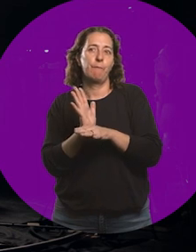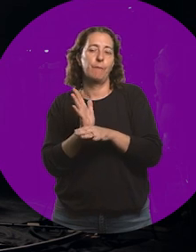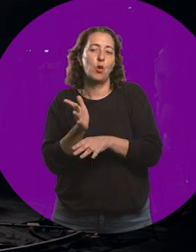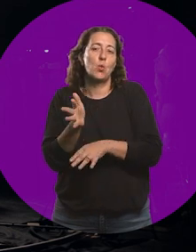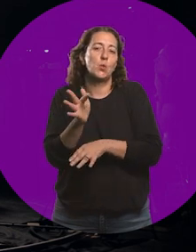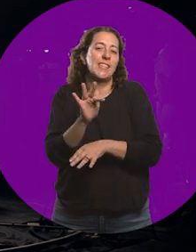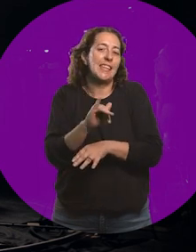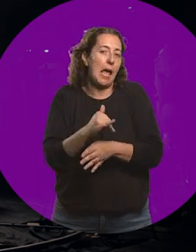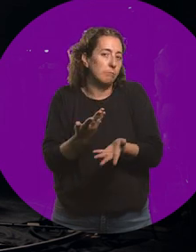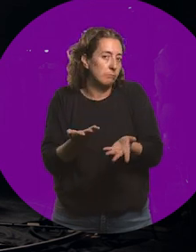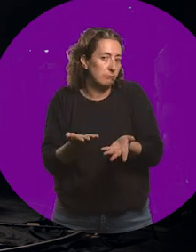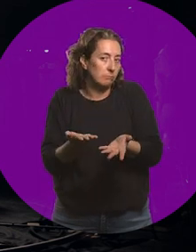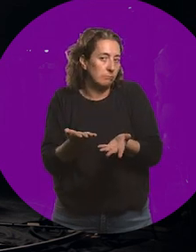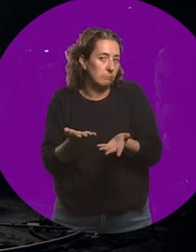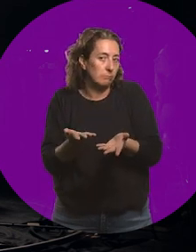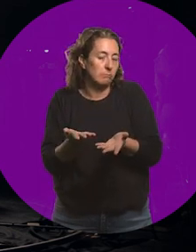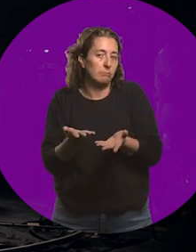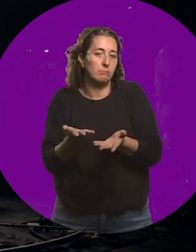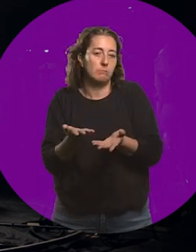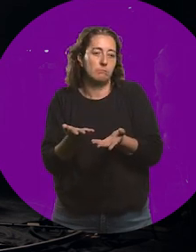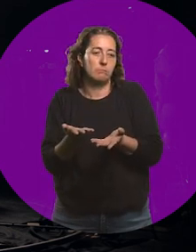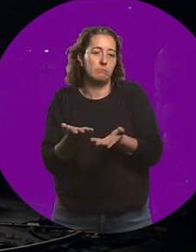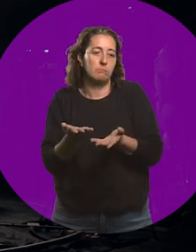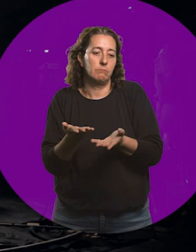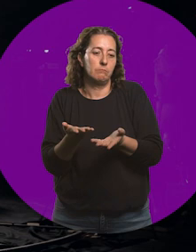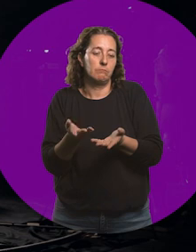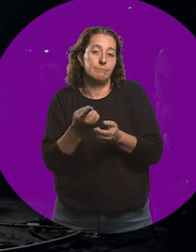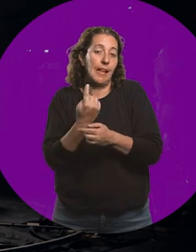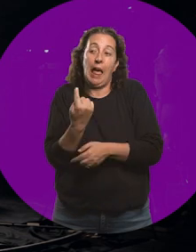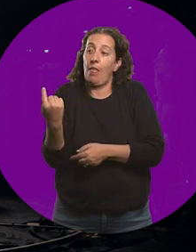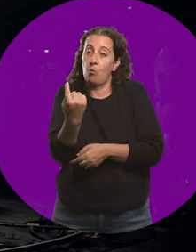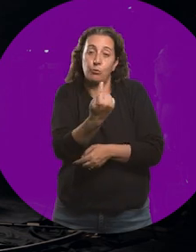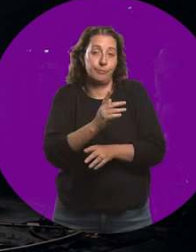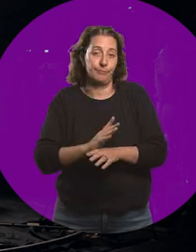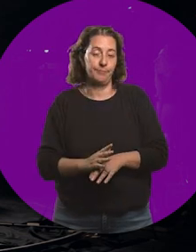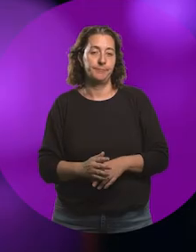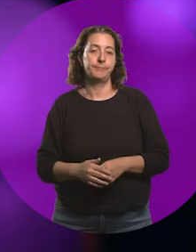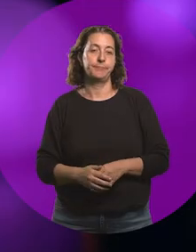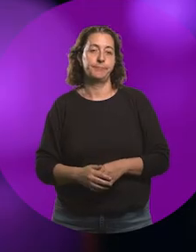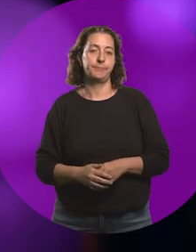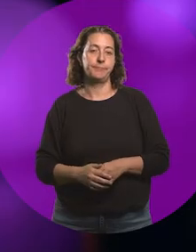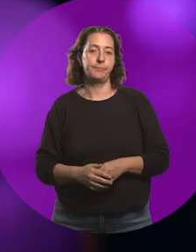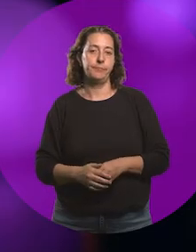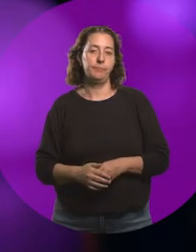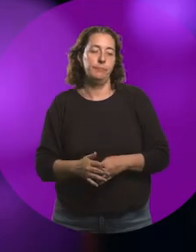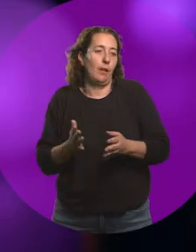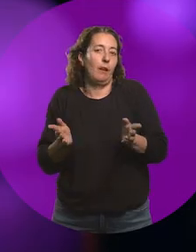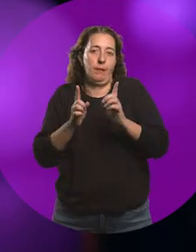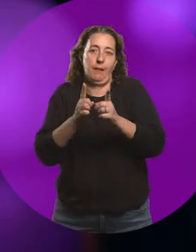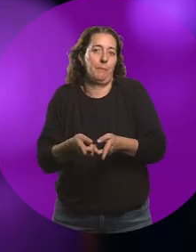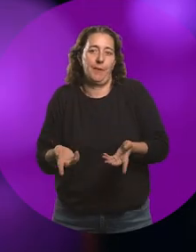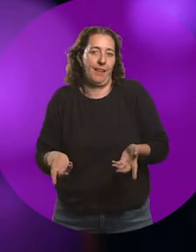rutina de cada uno. y también